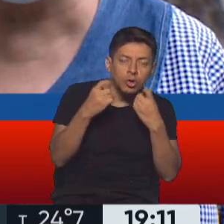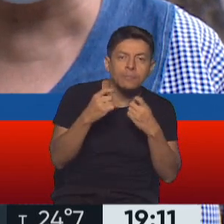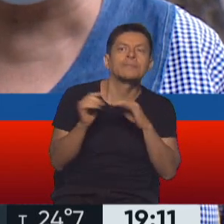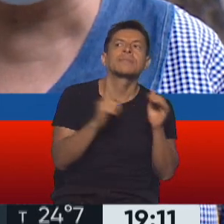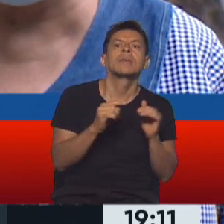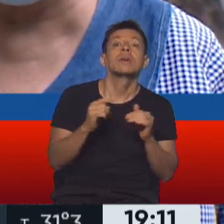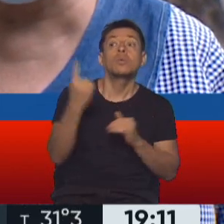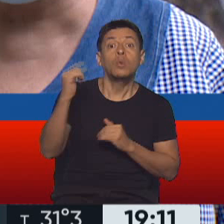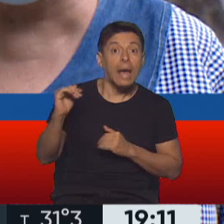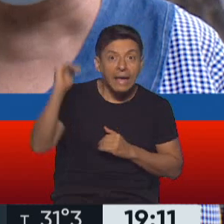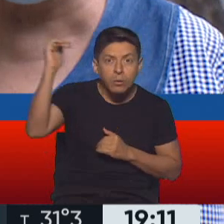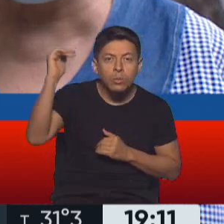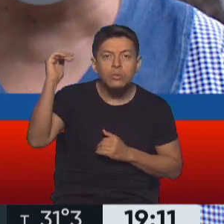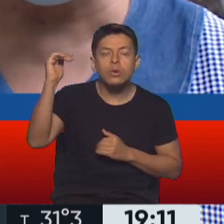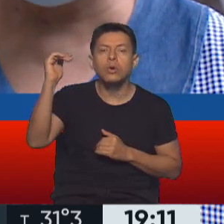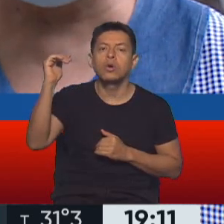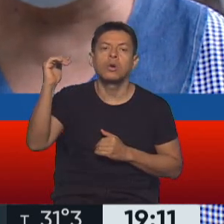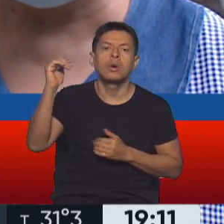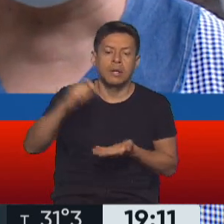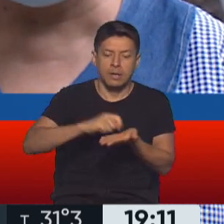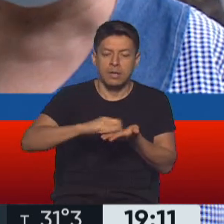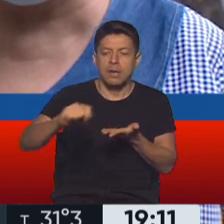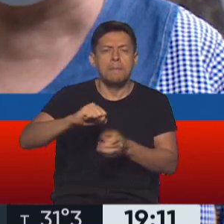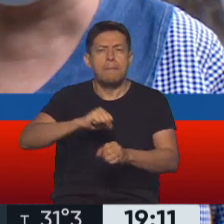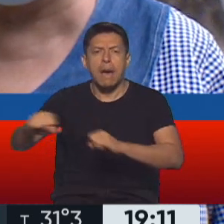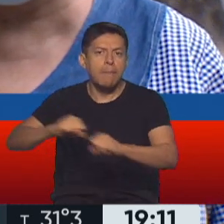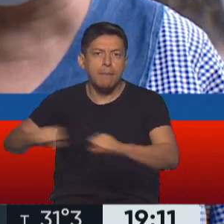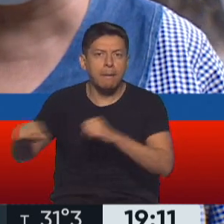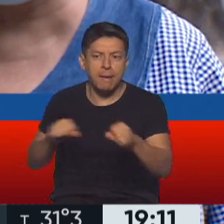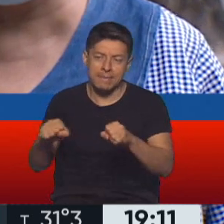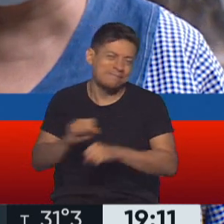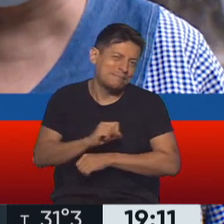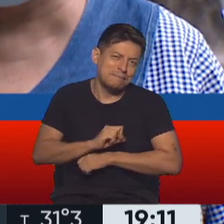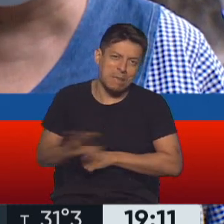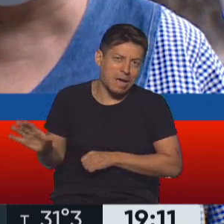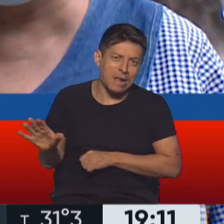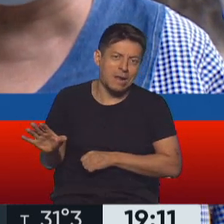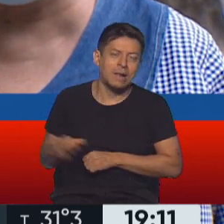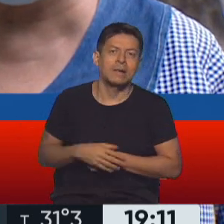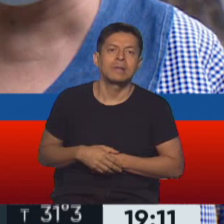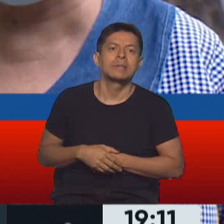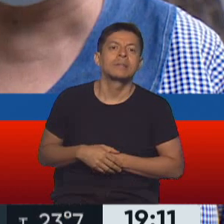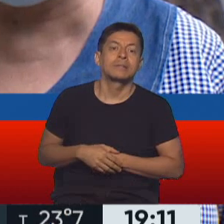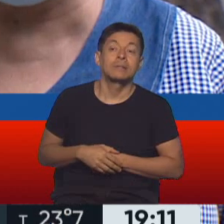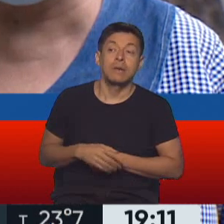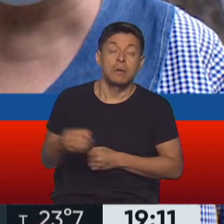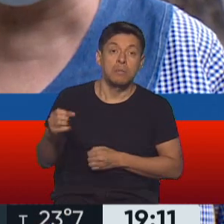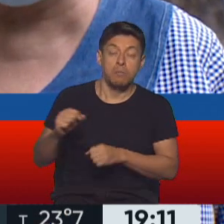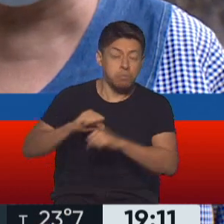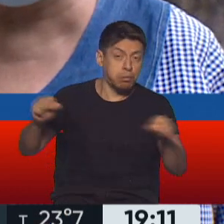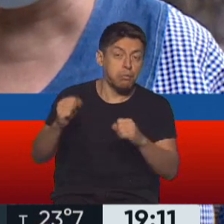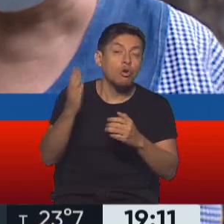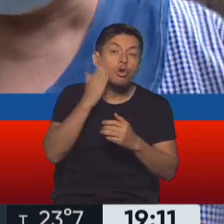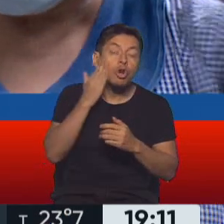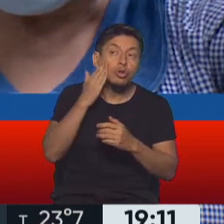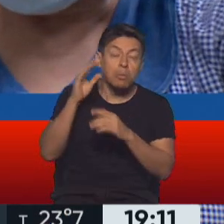que por mal manejo de petardos y esas bombas de estruendo le explotó en el rostro, perdió los